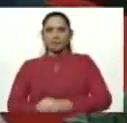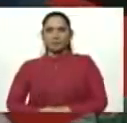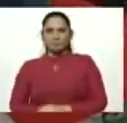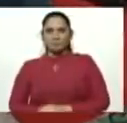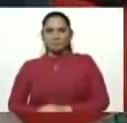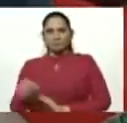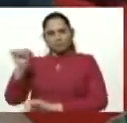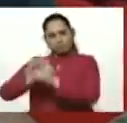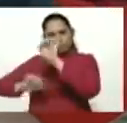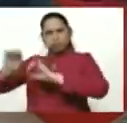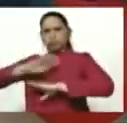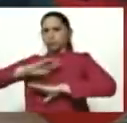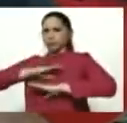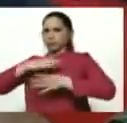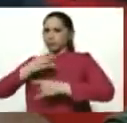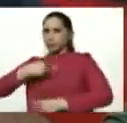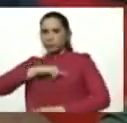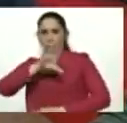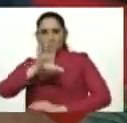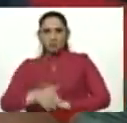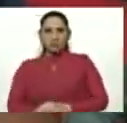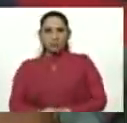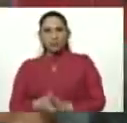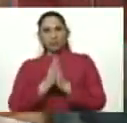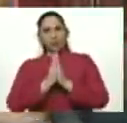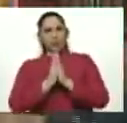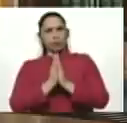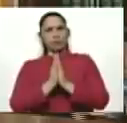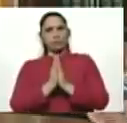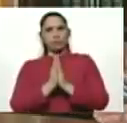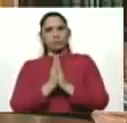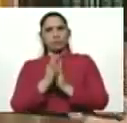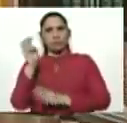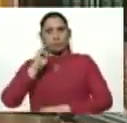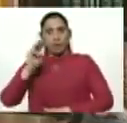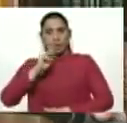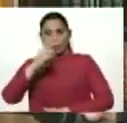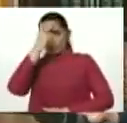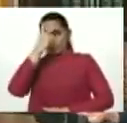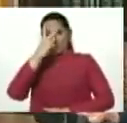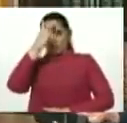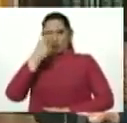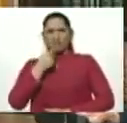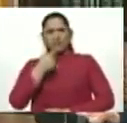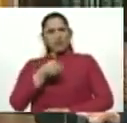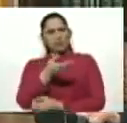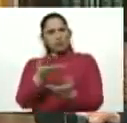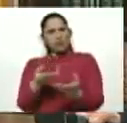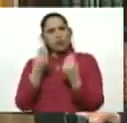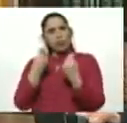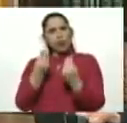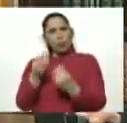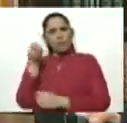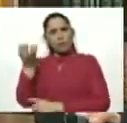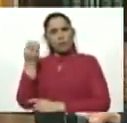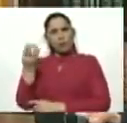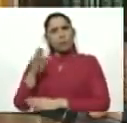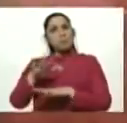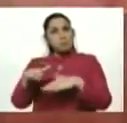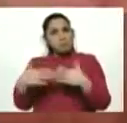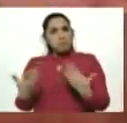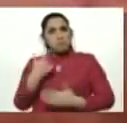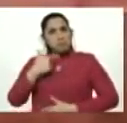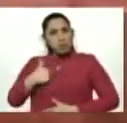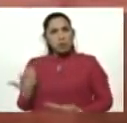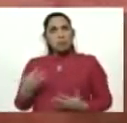defender los intereses de nuestro país. Por favor, maestro Tarek, diga usted cómo estuvo esa conferencia. ¿Qué me puede resaltar